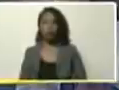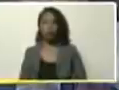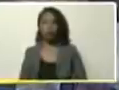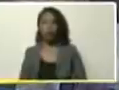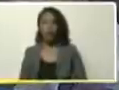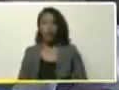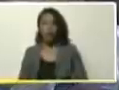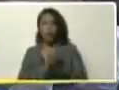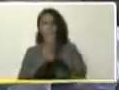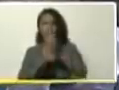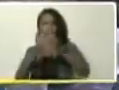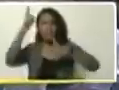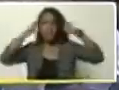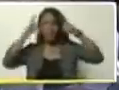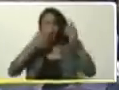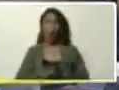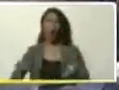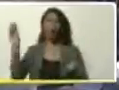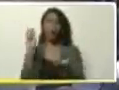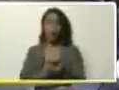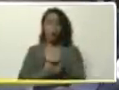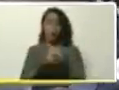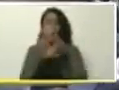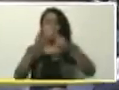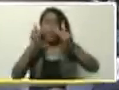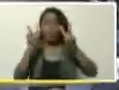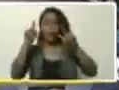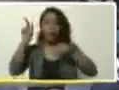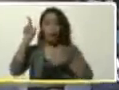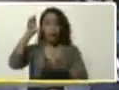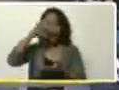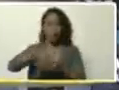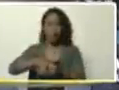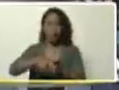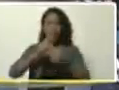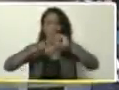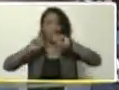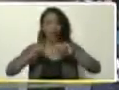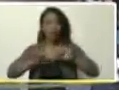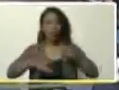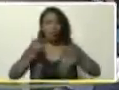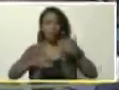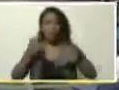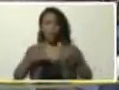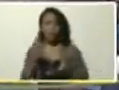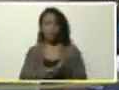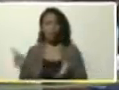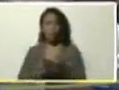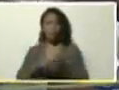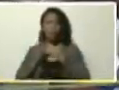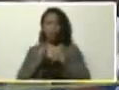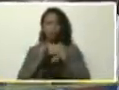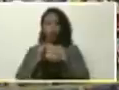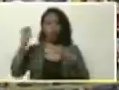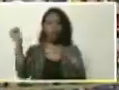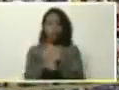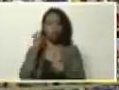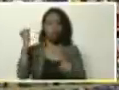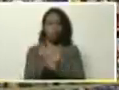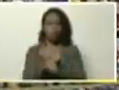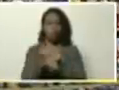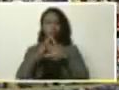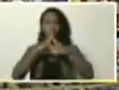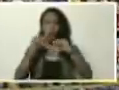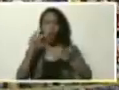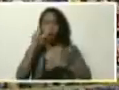un líder chavista que le devolvió la paz a la entidad. En distintos escenarios ha reiterado que continuará trabajando para